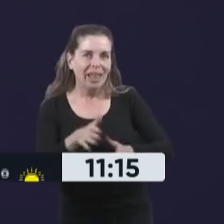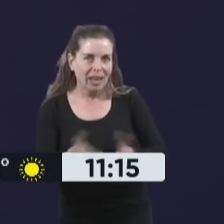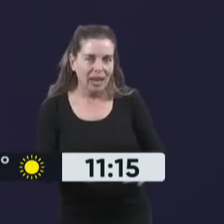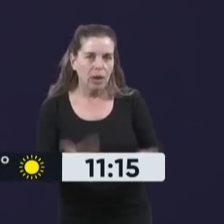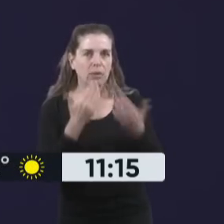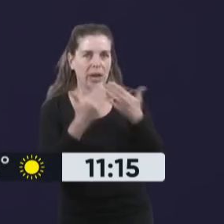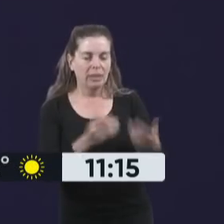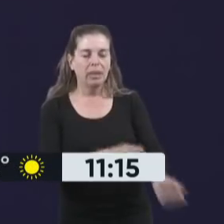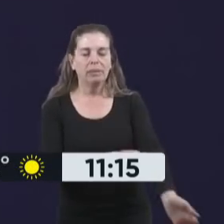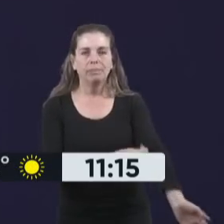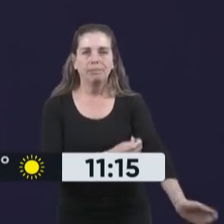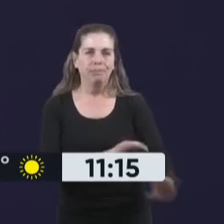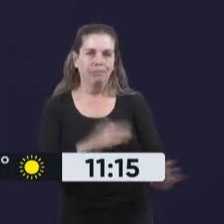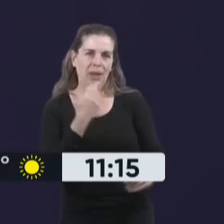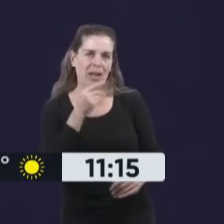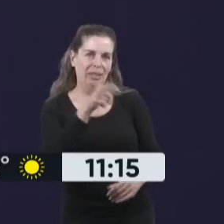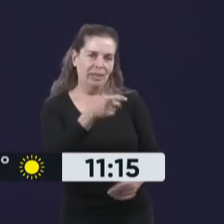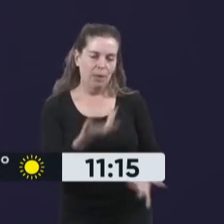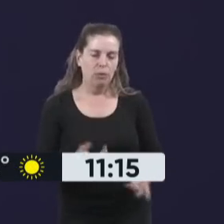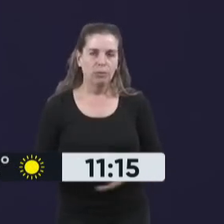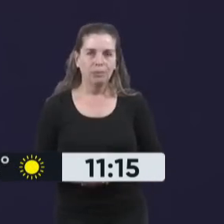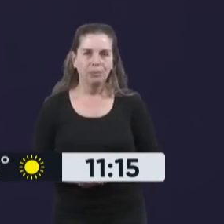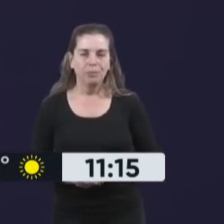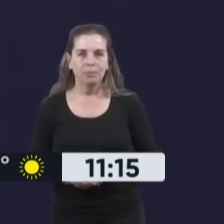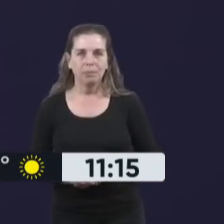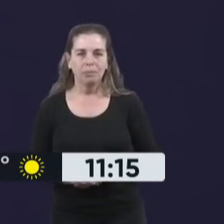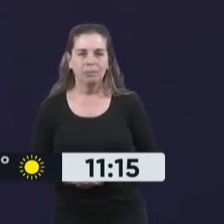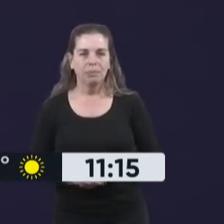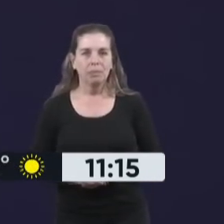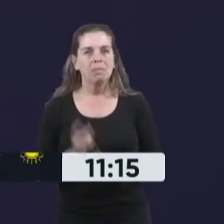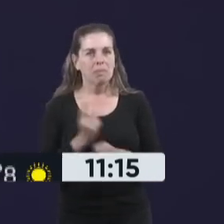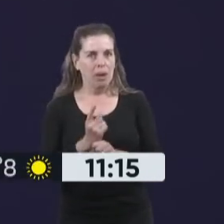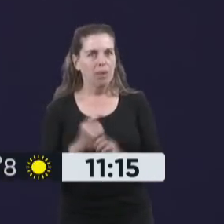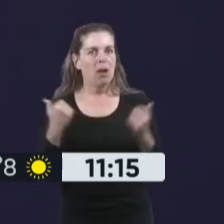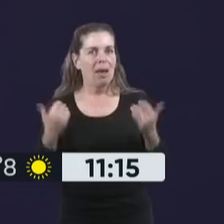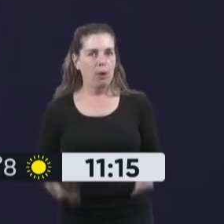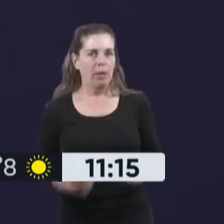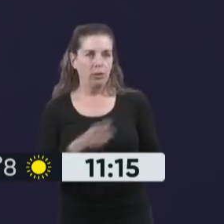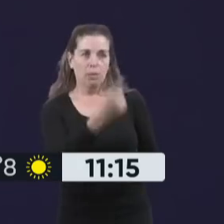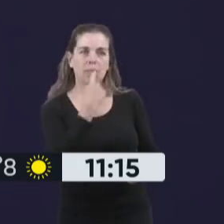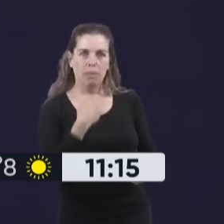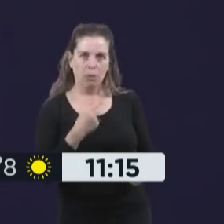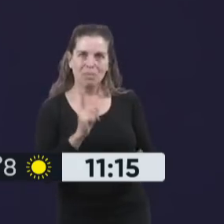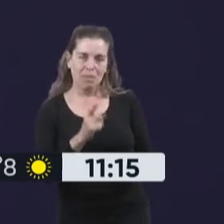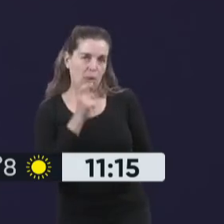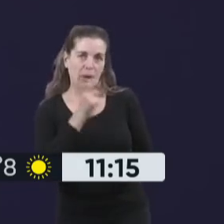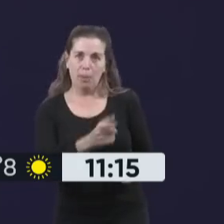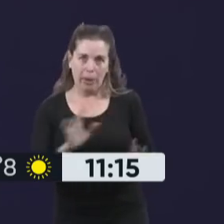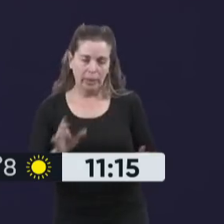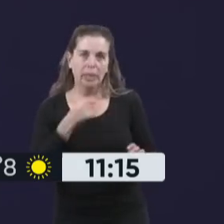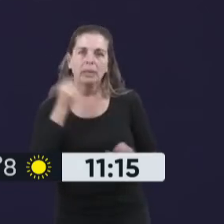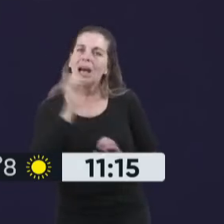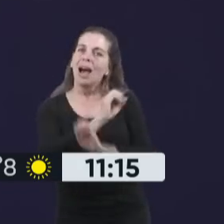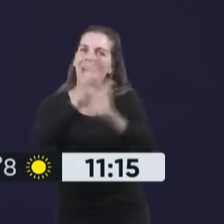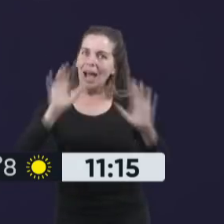No, por favor, gracias a vos por la pregunta. En principio, aprovecho la pregunta, que es parte de la respuesta, para aclarar que